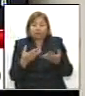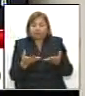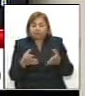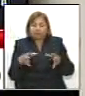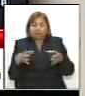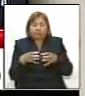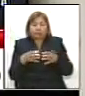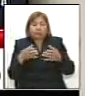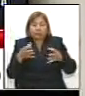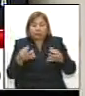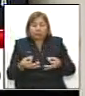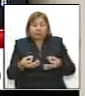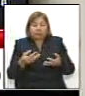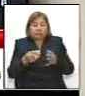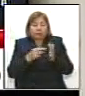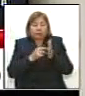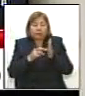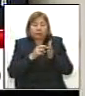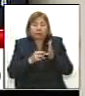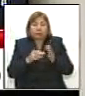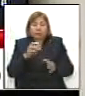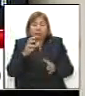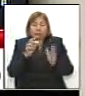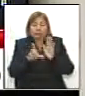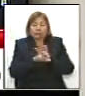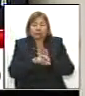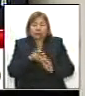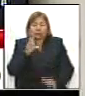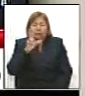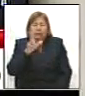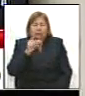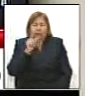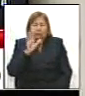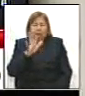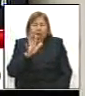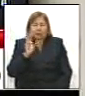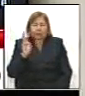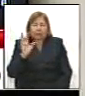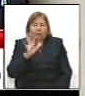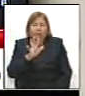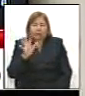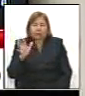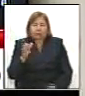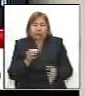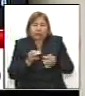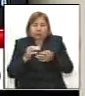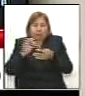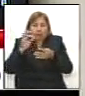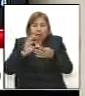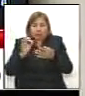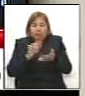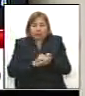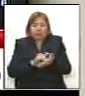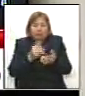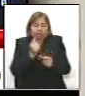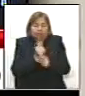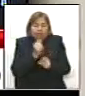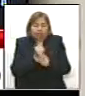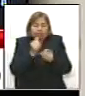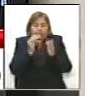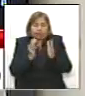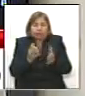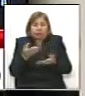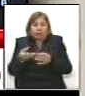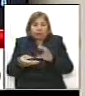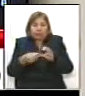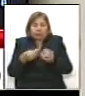Congreso de la República, proyecto de ley 3165 que propone crear el sistema fiscal especializado en delitos de corrupción de funcionarios, lavado